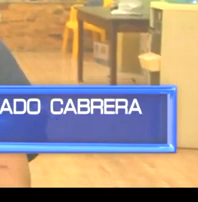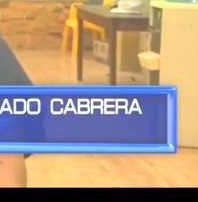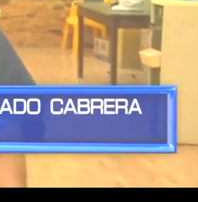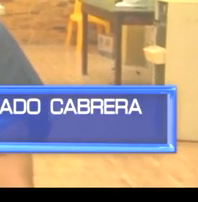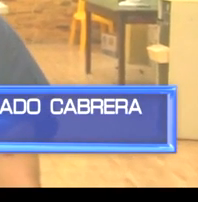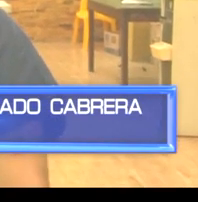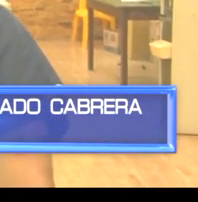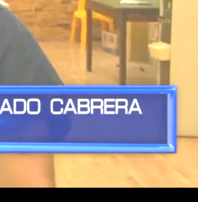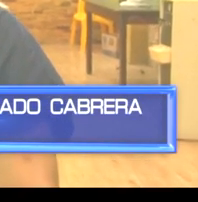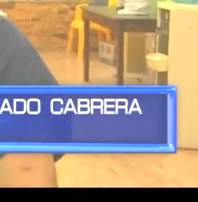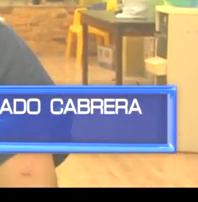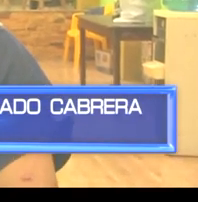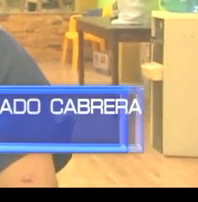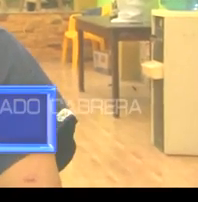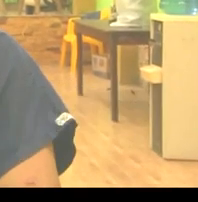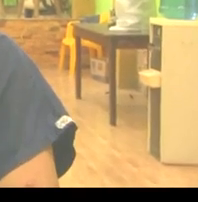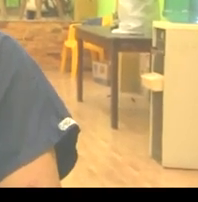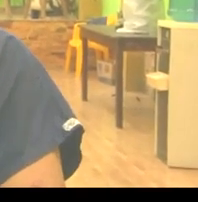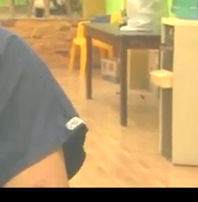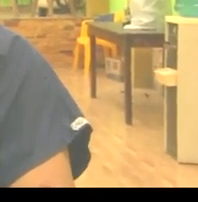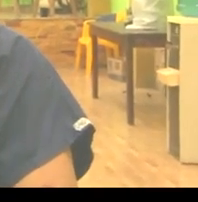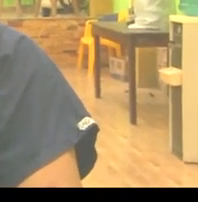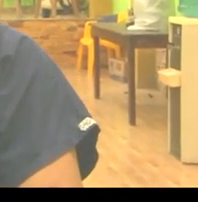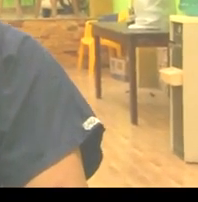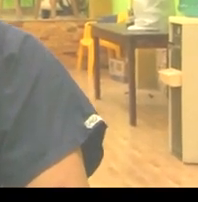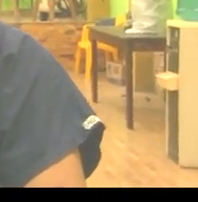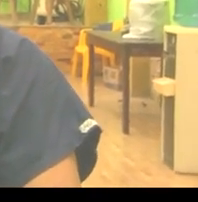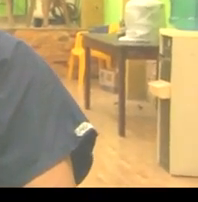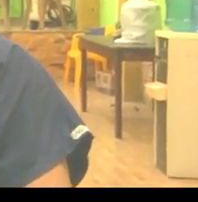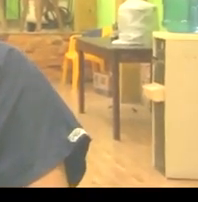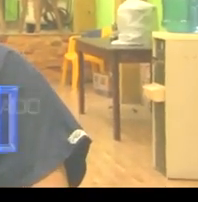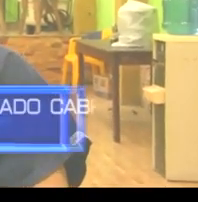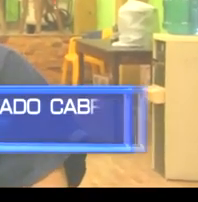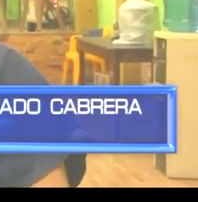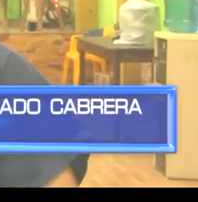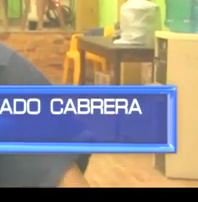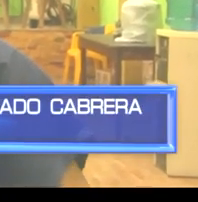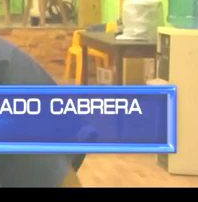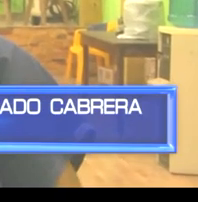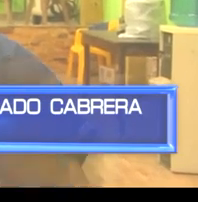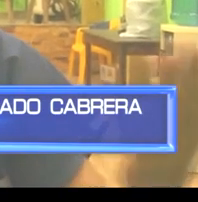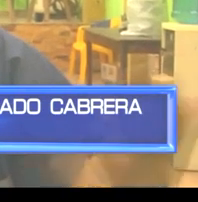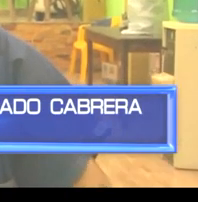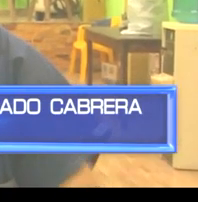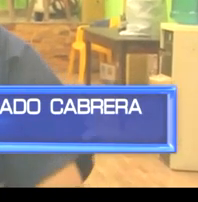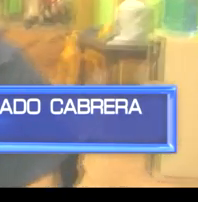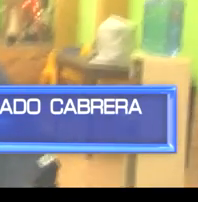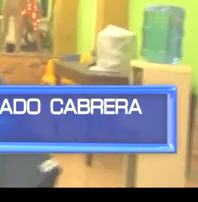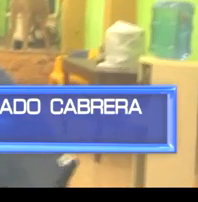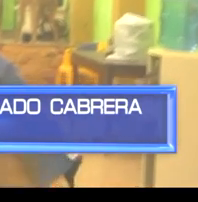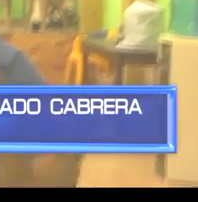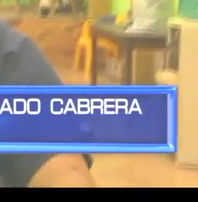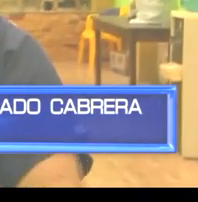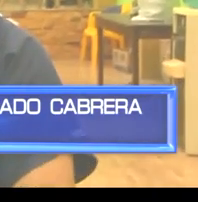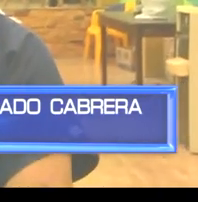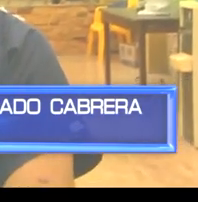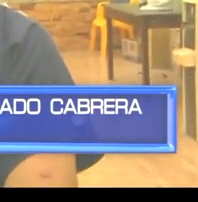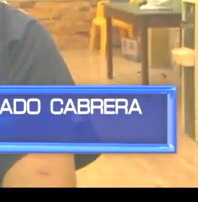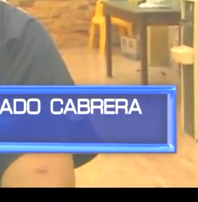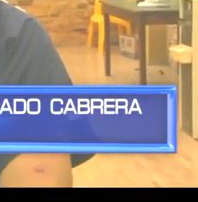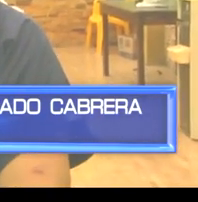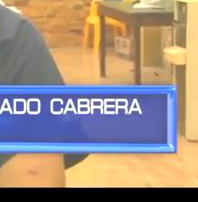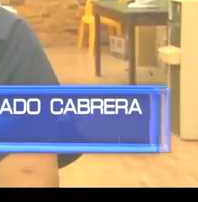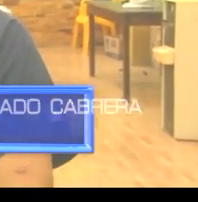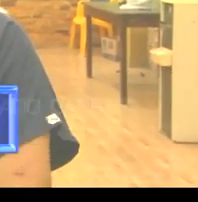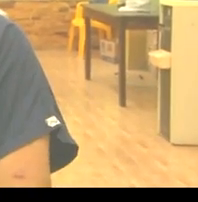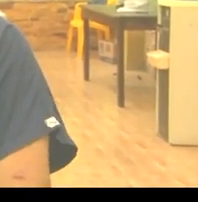De protocolo que han impuesto la Secretaría de Salud, pues mucha gente no ha creado esa conciencia que deben